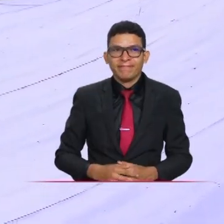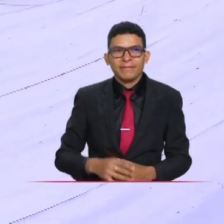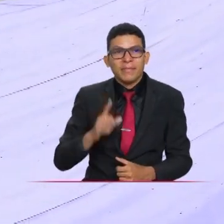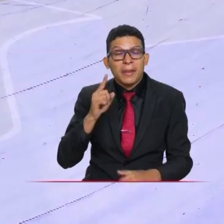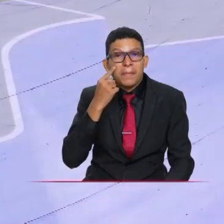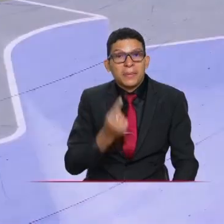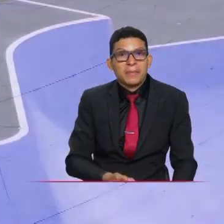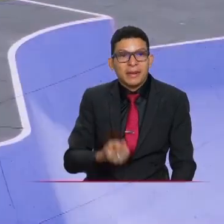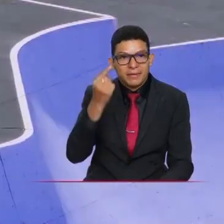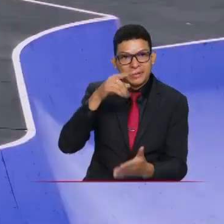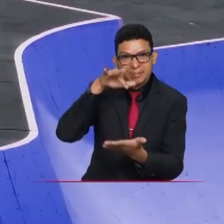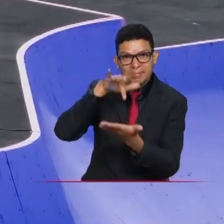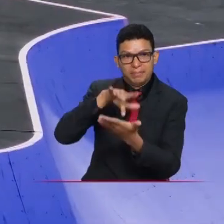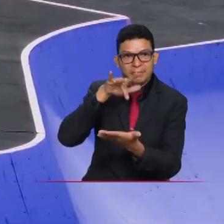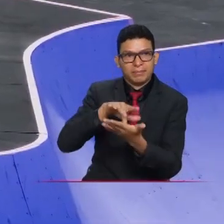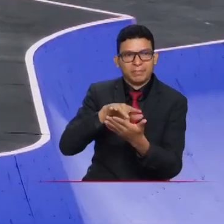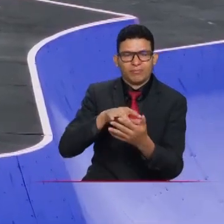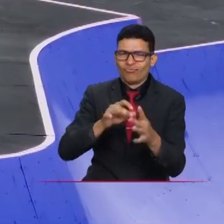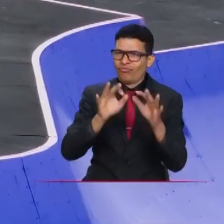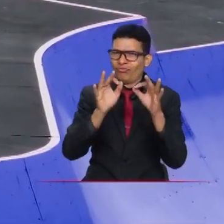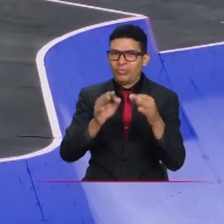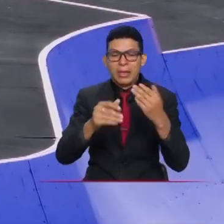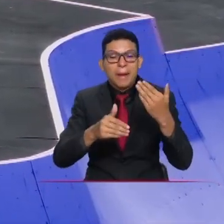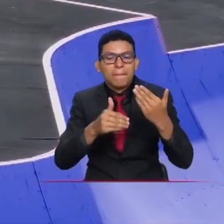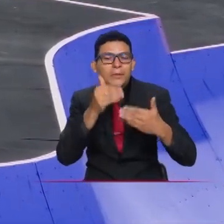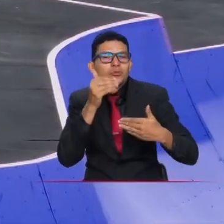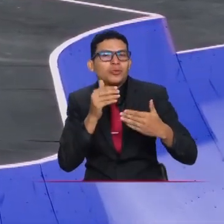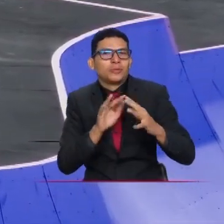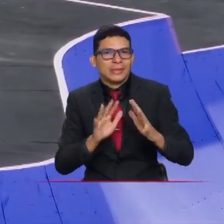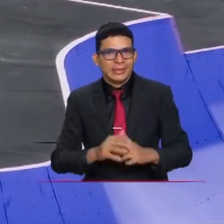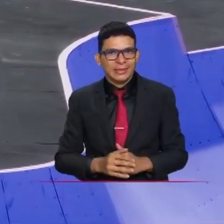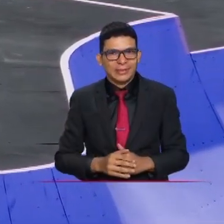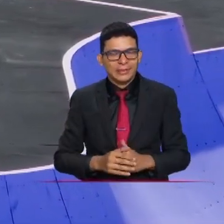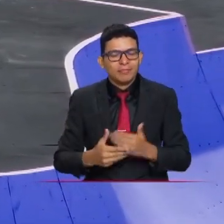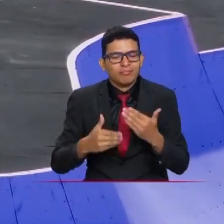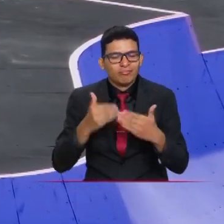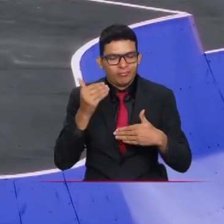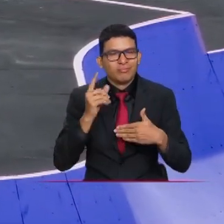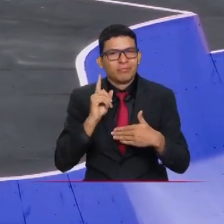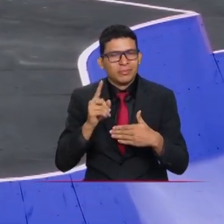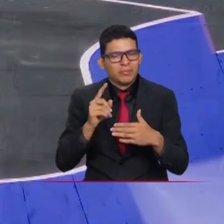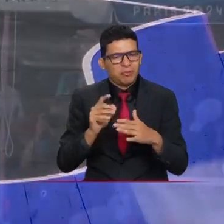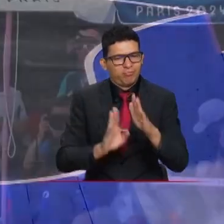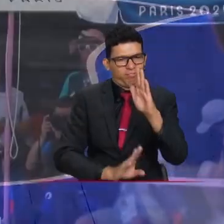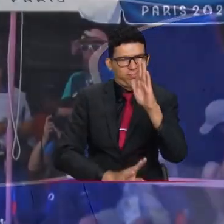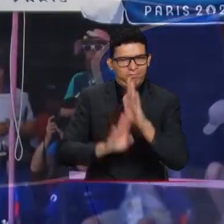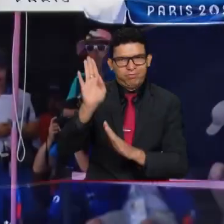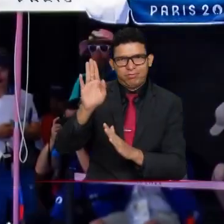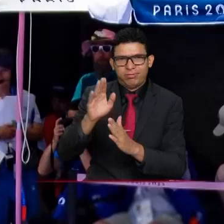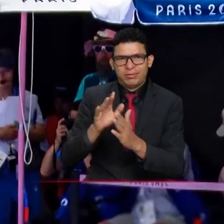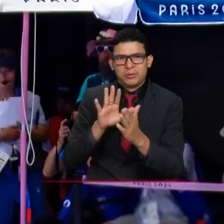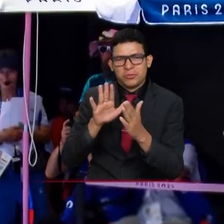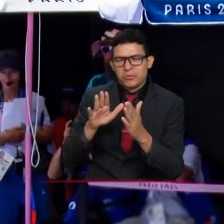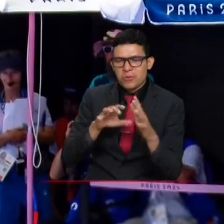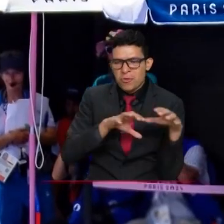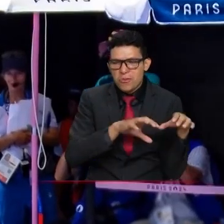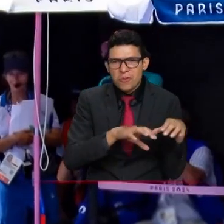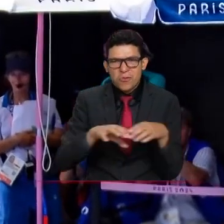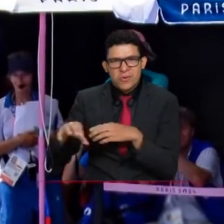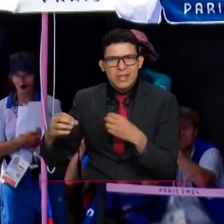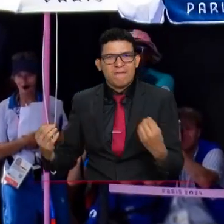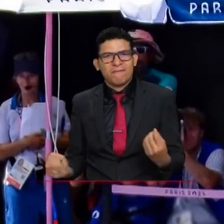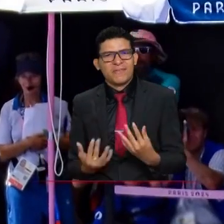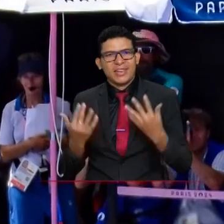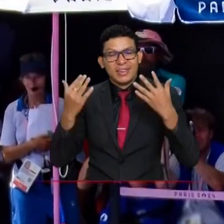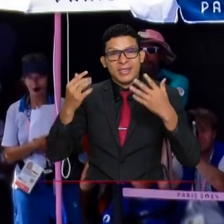su primera participación. Y seguro que es el arranque, es el comienzo de lo que va a ser una exitosa carrera de esta joven